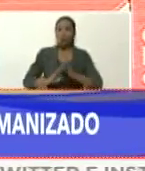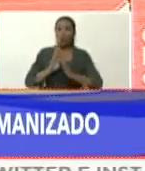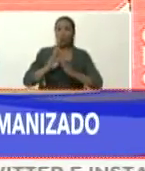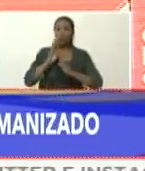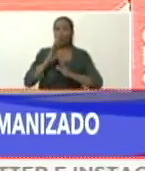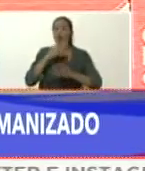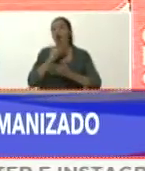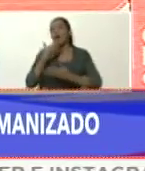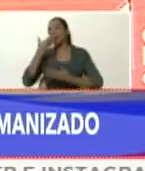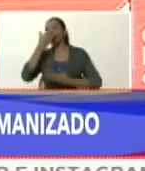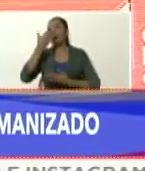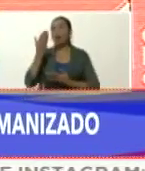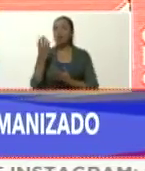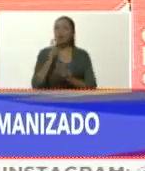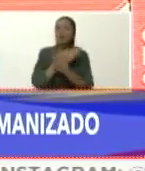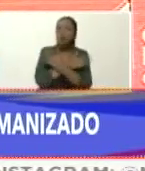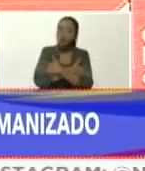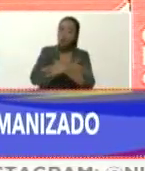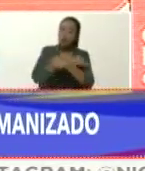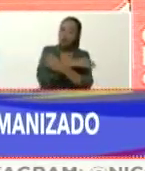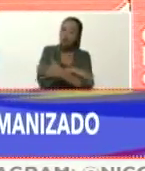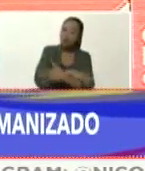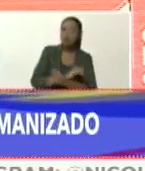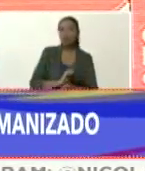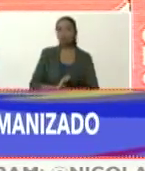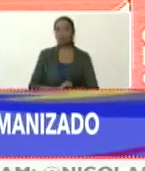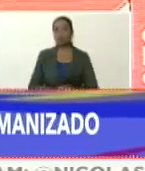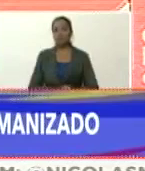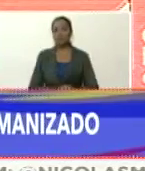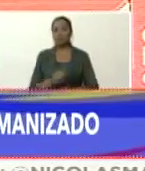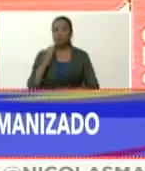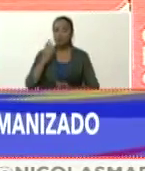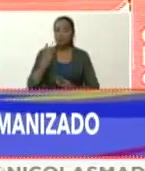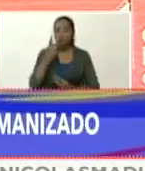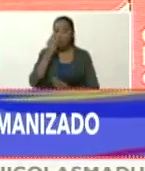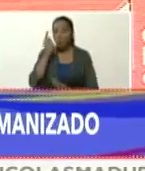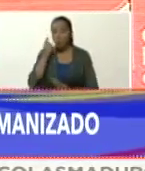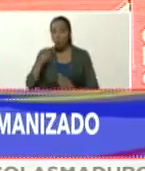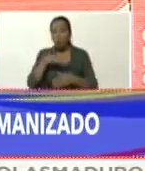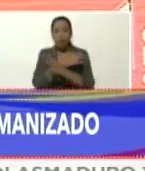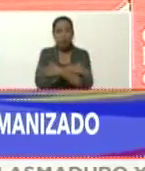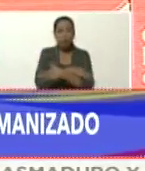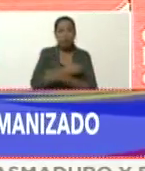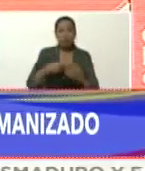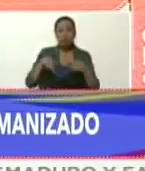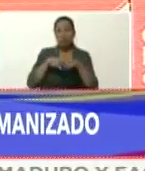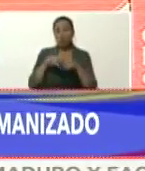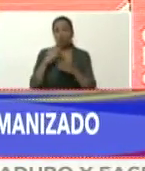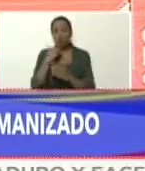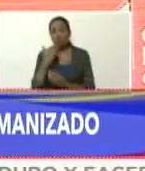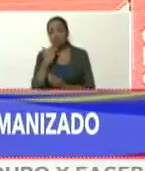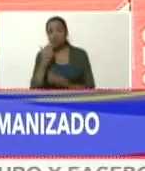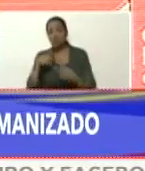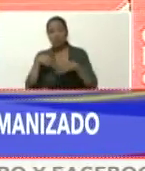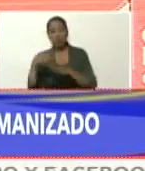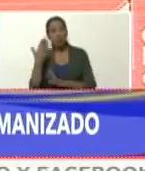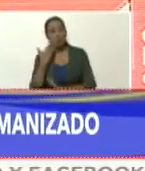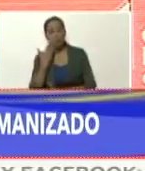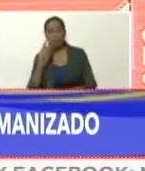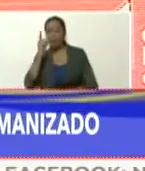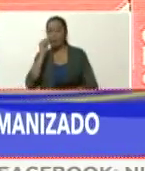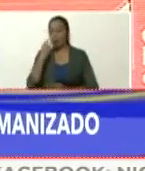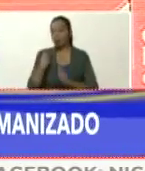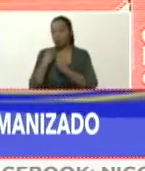canta, si usted lo abraza, si usted la abraza, si usted está cerca como madre y como